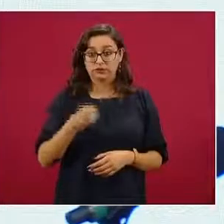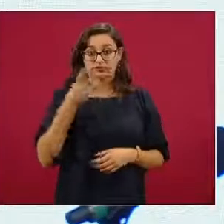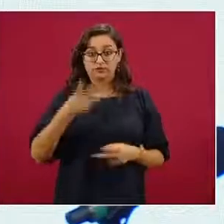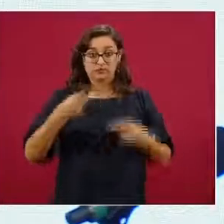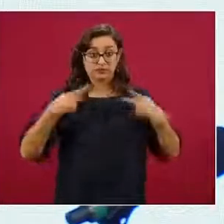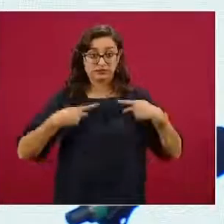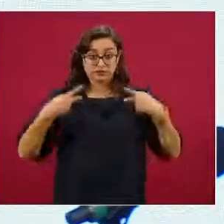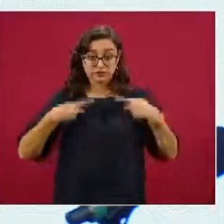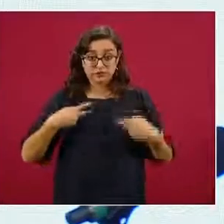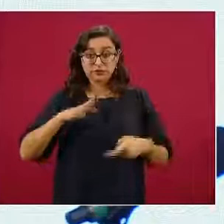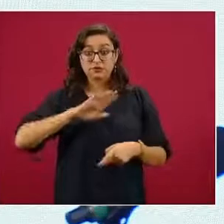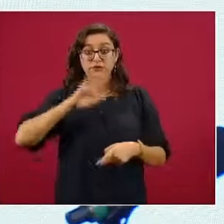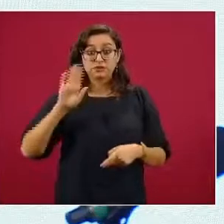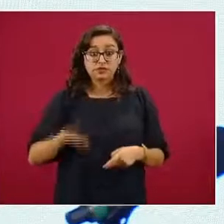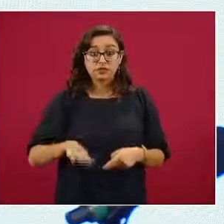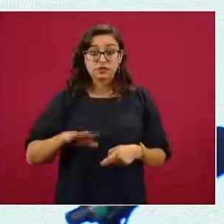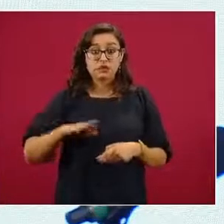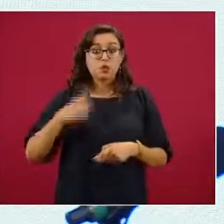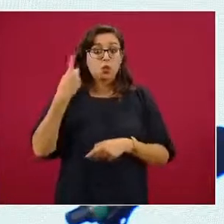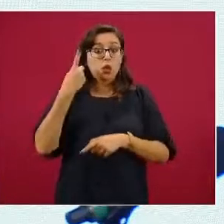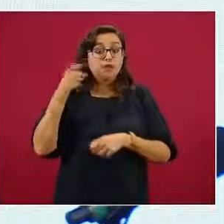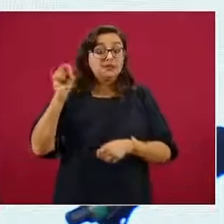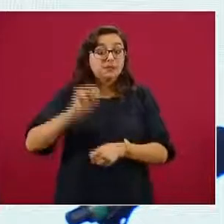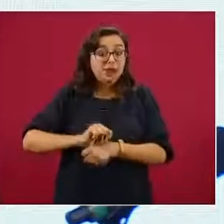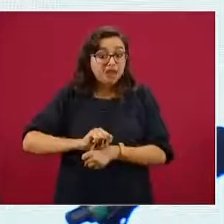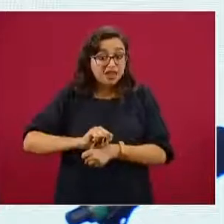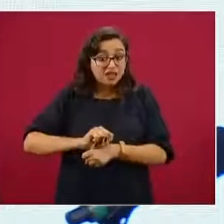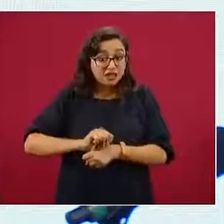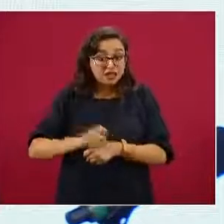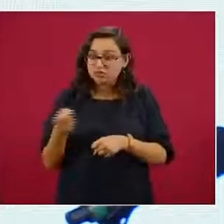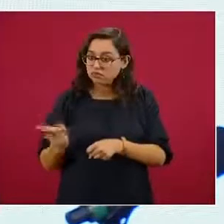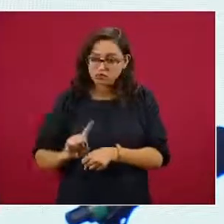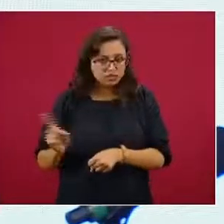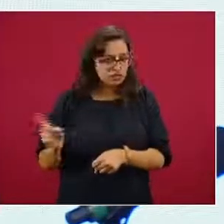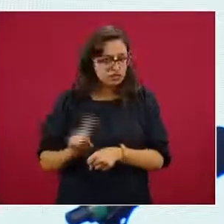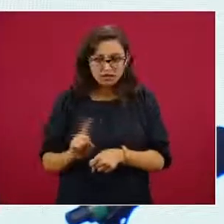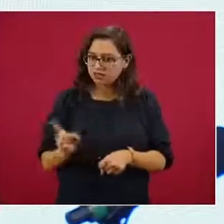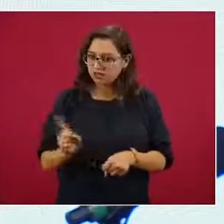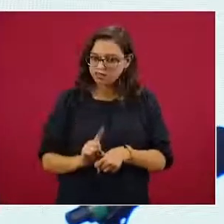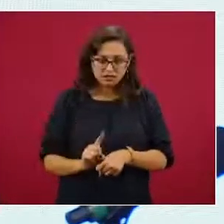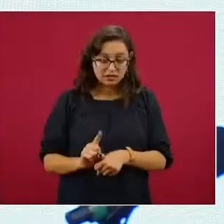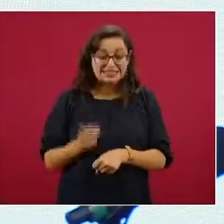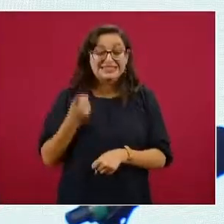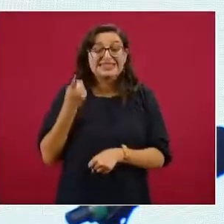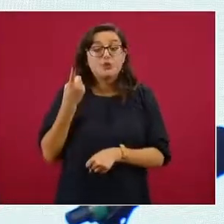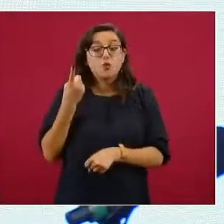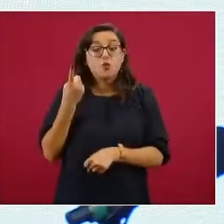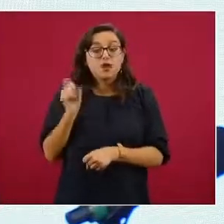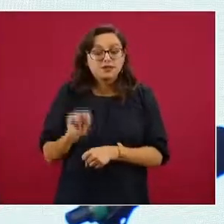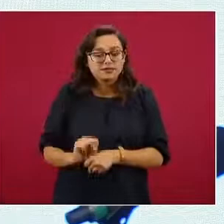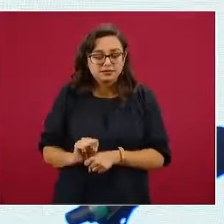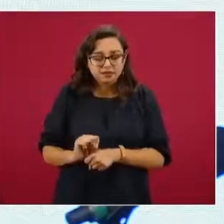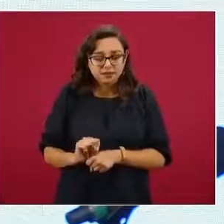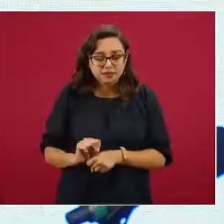muertes semanales. Nadie se confunda pensando que son diarias, semanales.